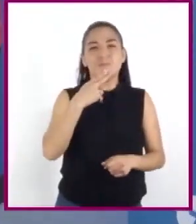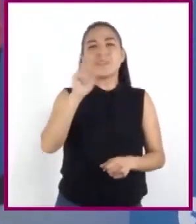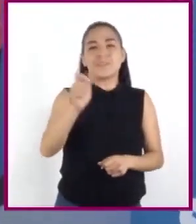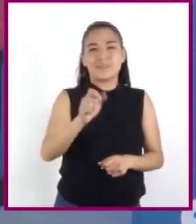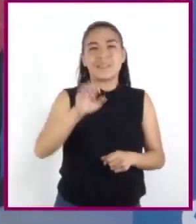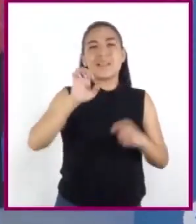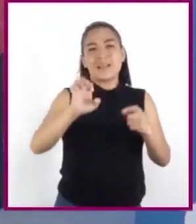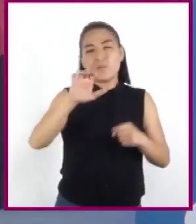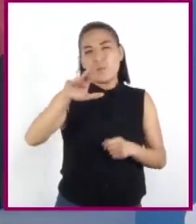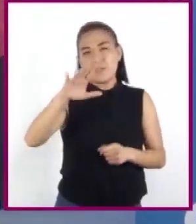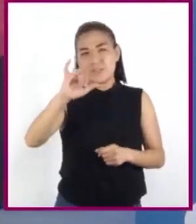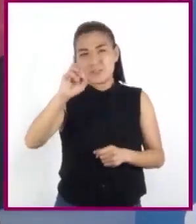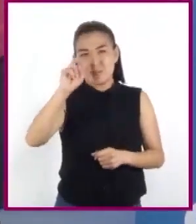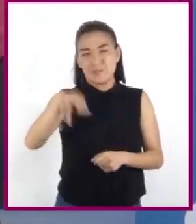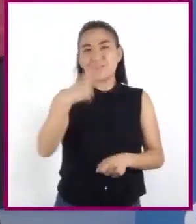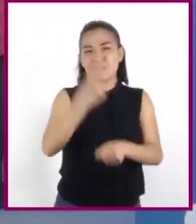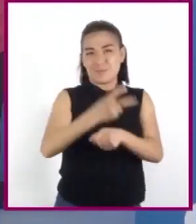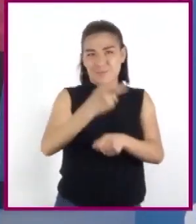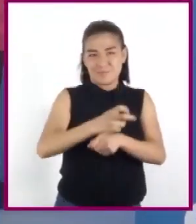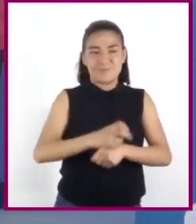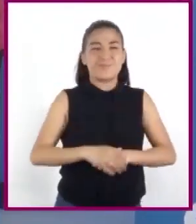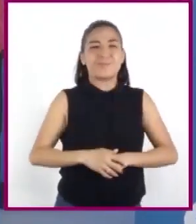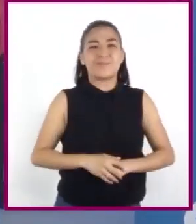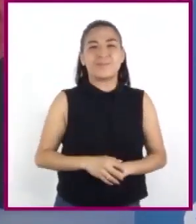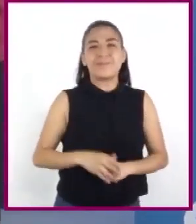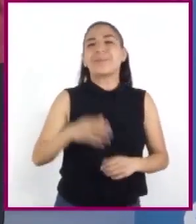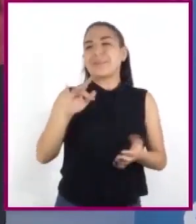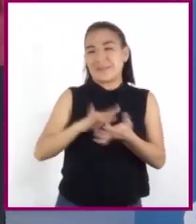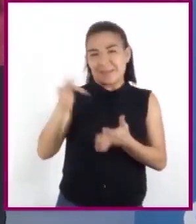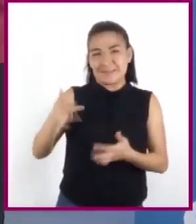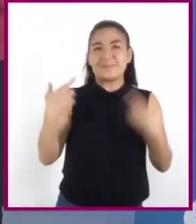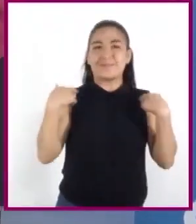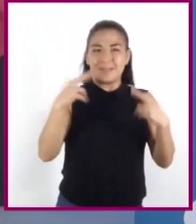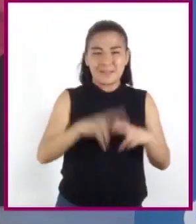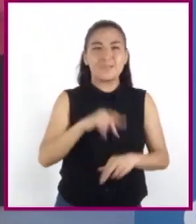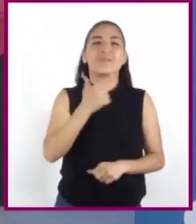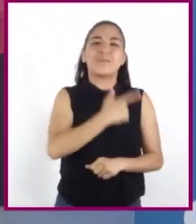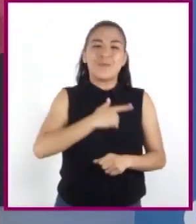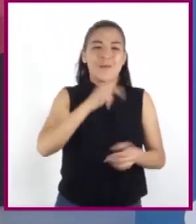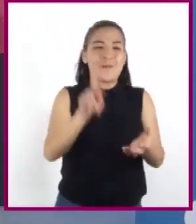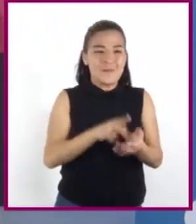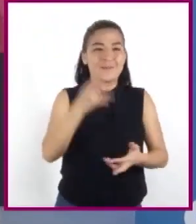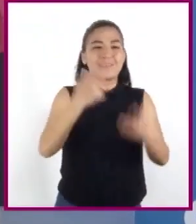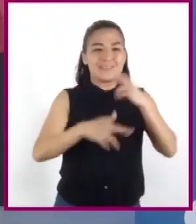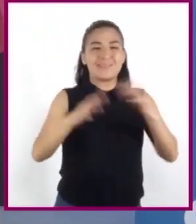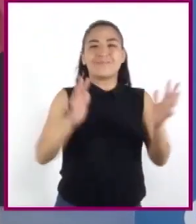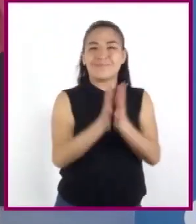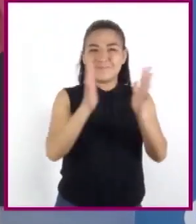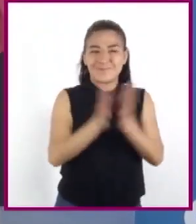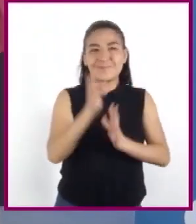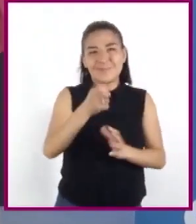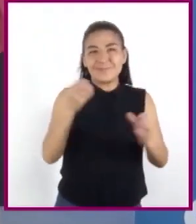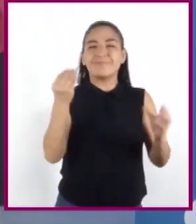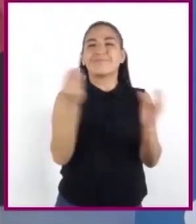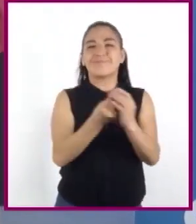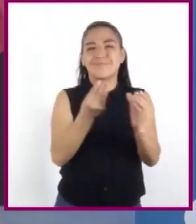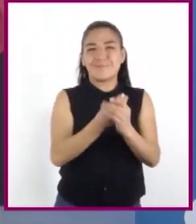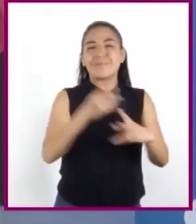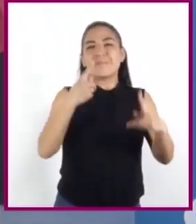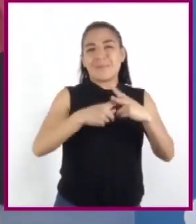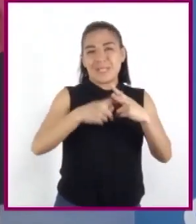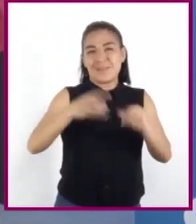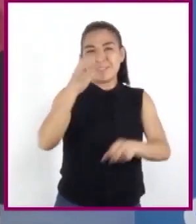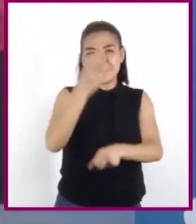segundo grado. Muy bien, profesor Alberto. Es un gusto volver a participar en una sesión de Matemáticas 3 y